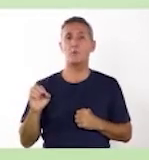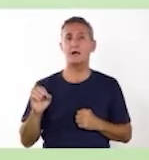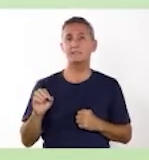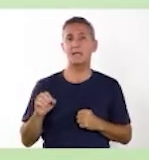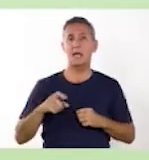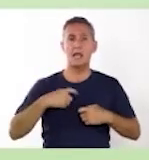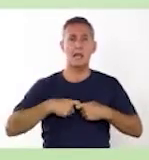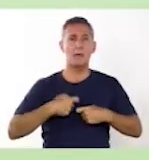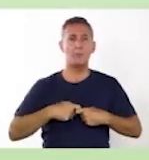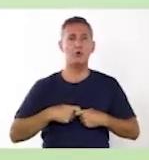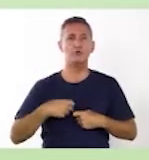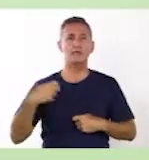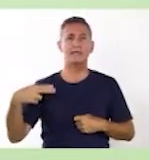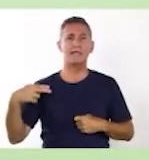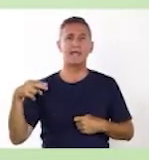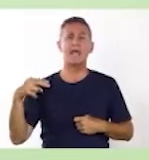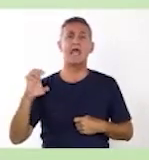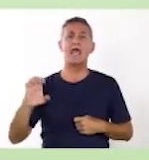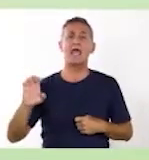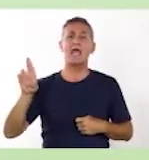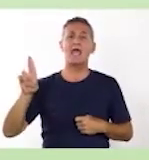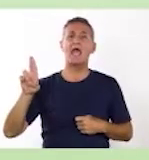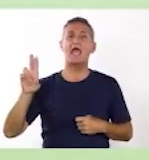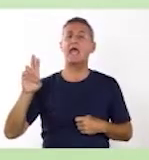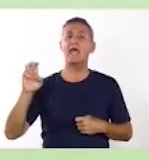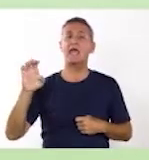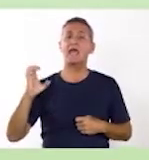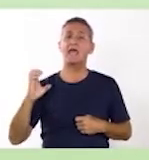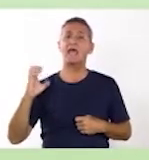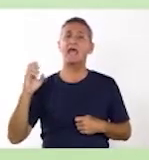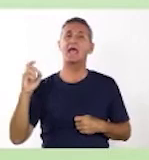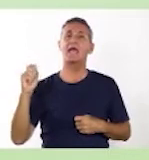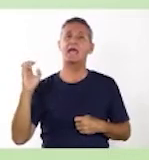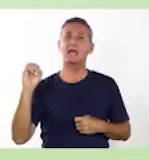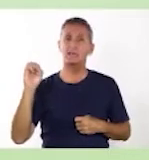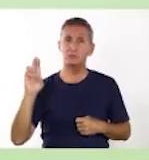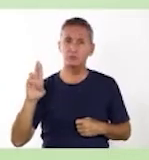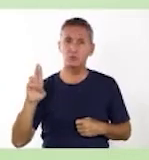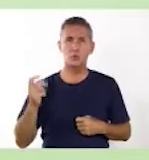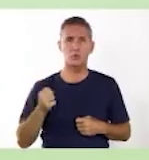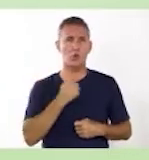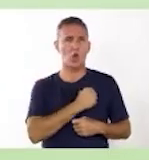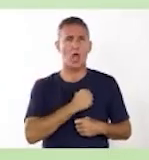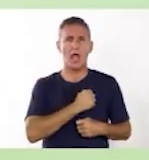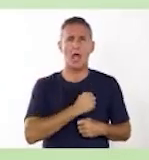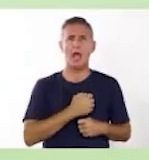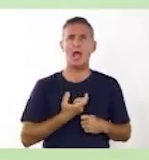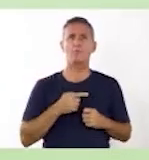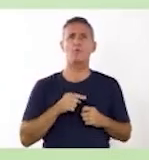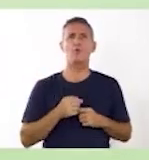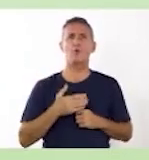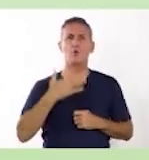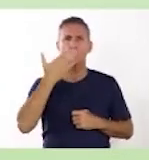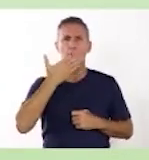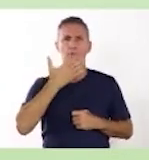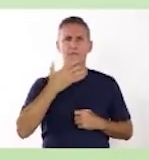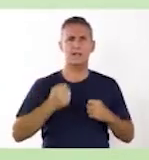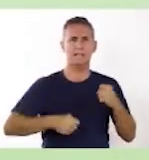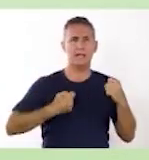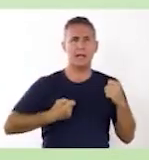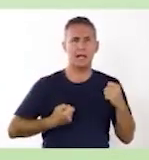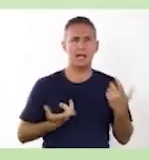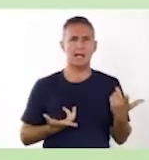Andrómaca, la esposa de Héctor, va a simbolizar ese amor conyugal y filial frente a